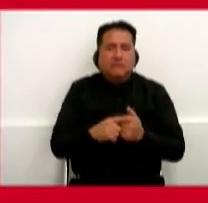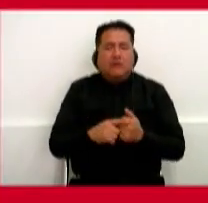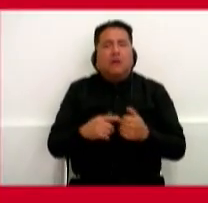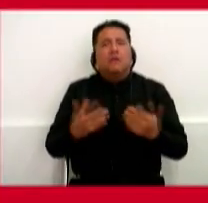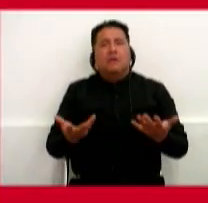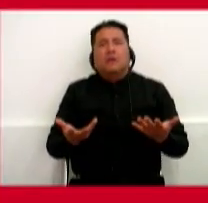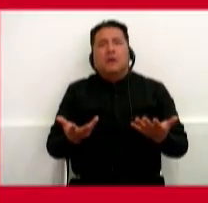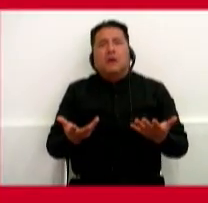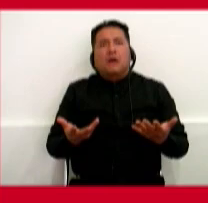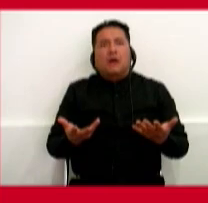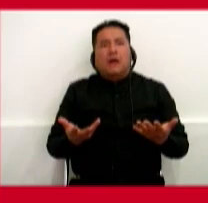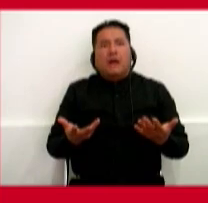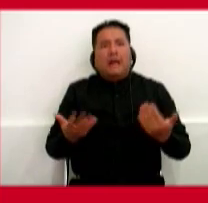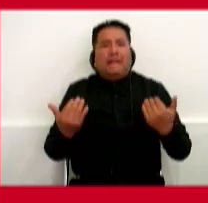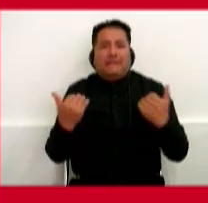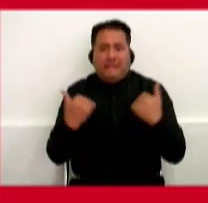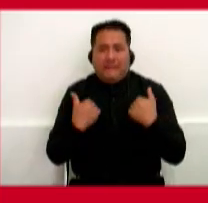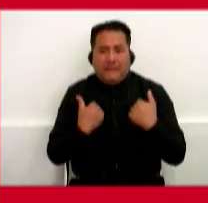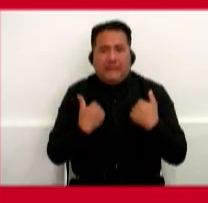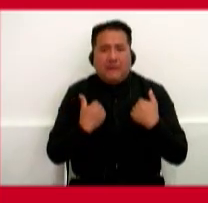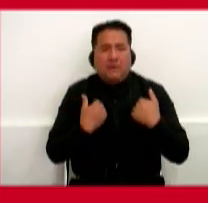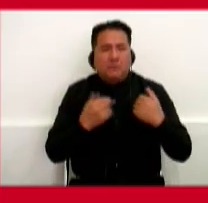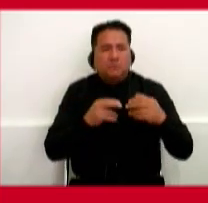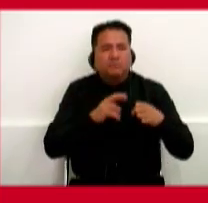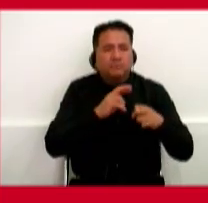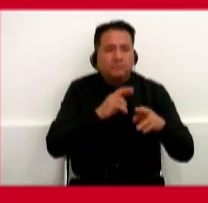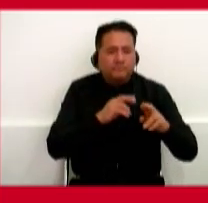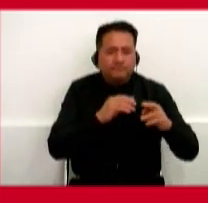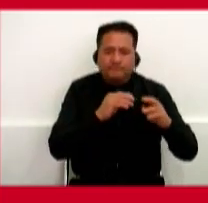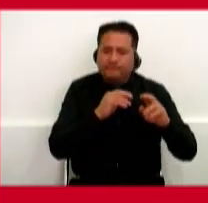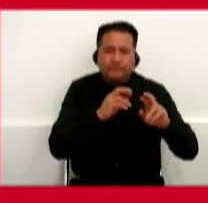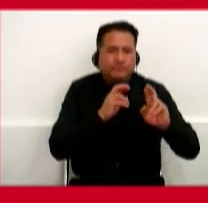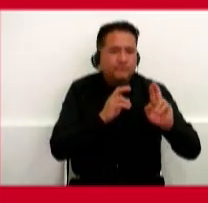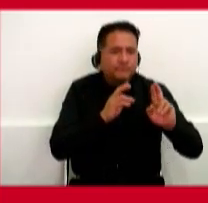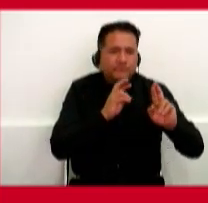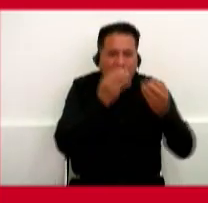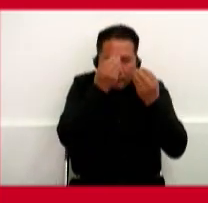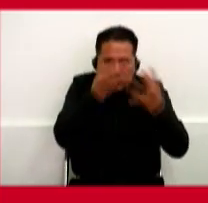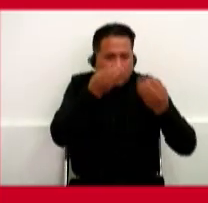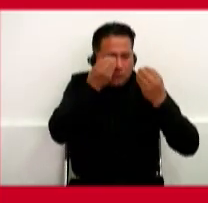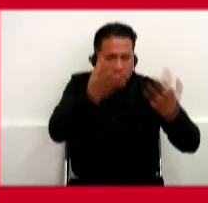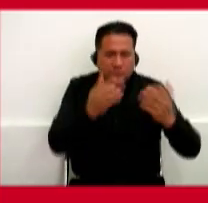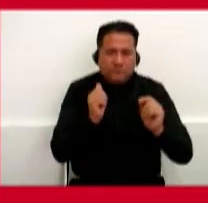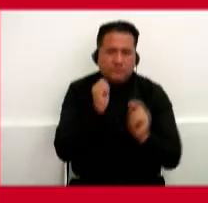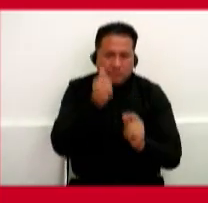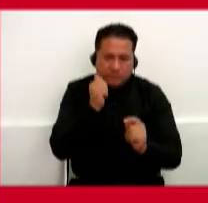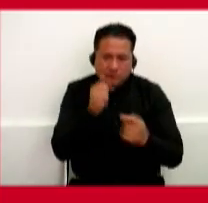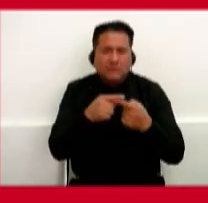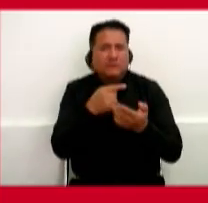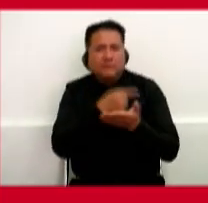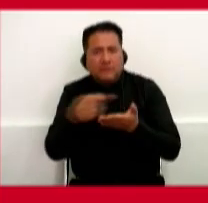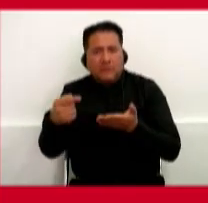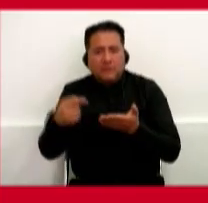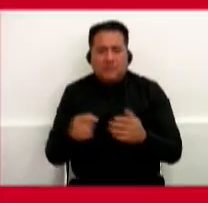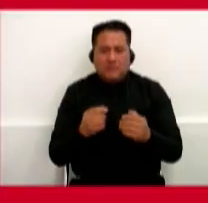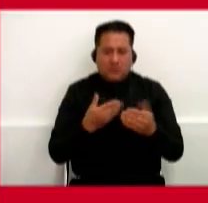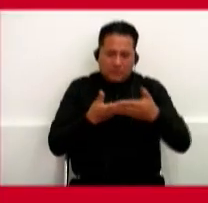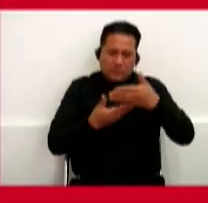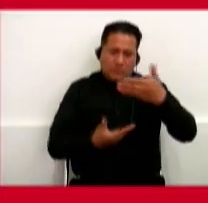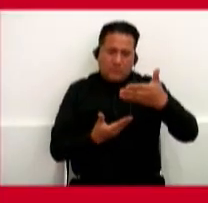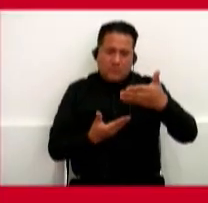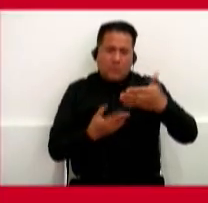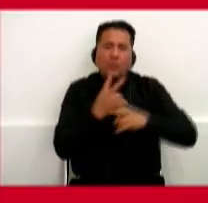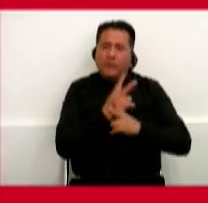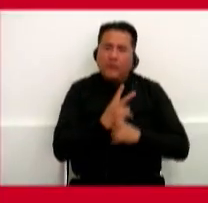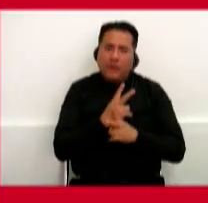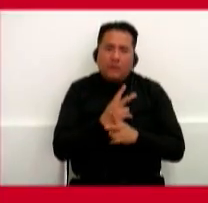Entonces, tenemos reportes diarios y semanales de que si estamos sobrecargando los equipos y estamos dañando